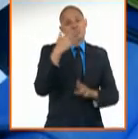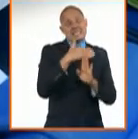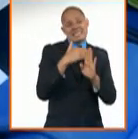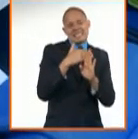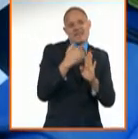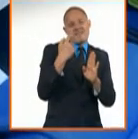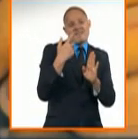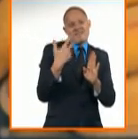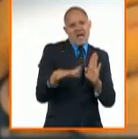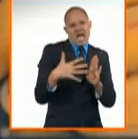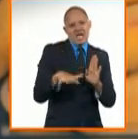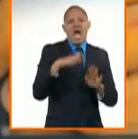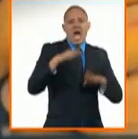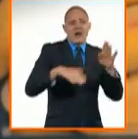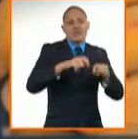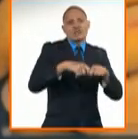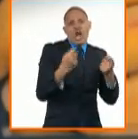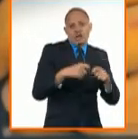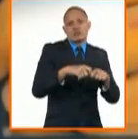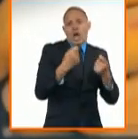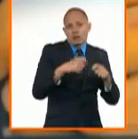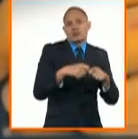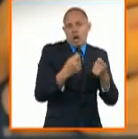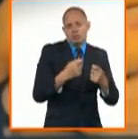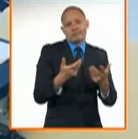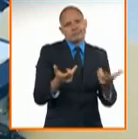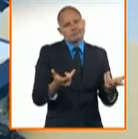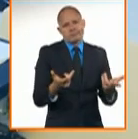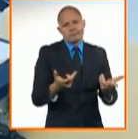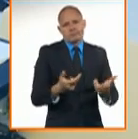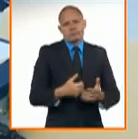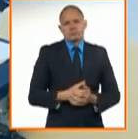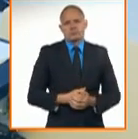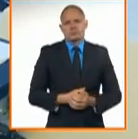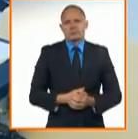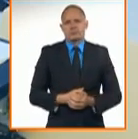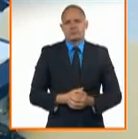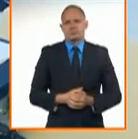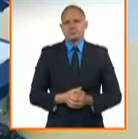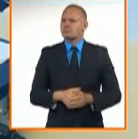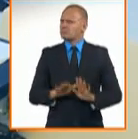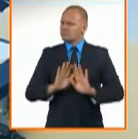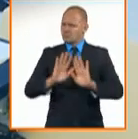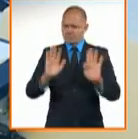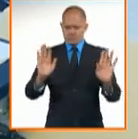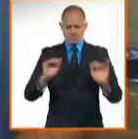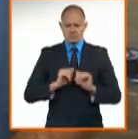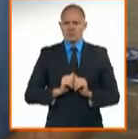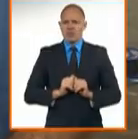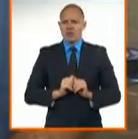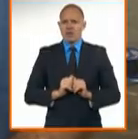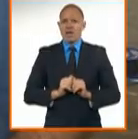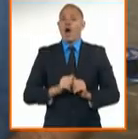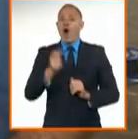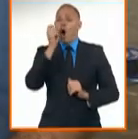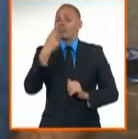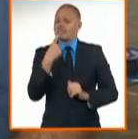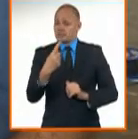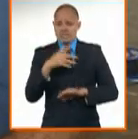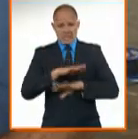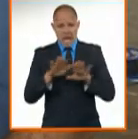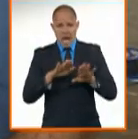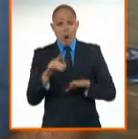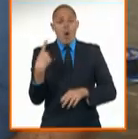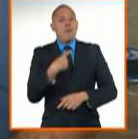con frecuentes salidas imprevistas nosotros estamos estimando que la cátedra vuelva a tener sus condiciones de potencia